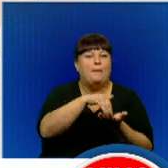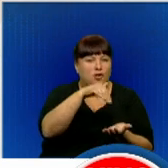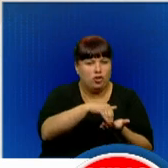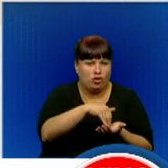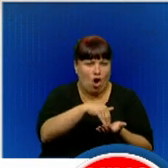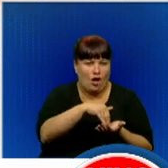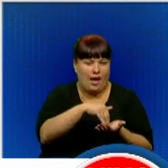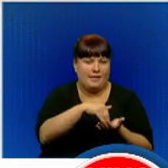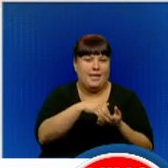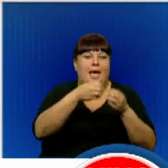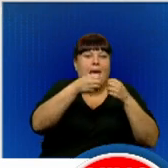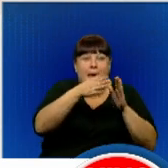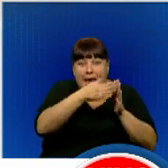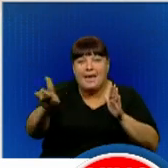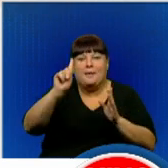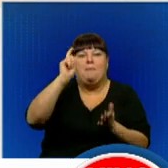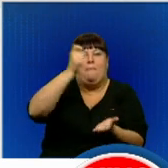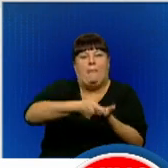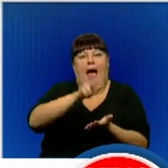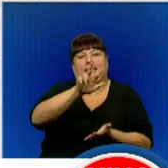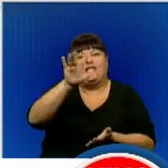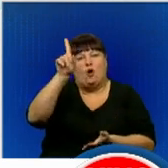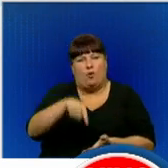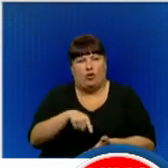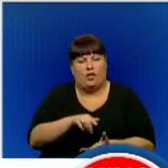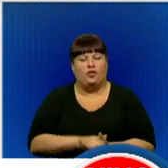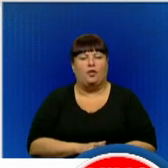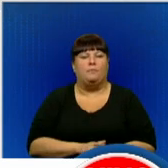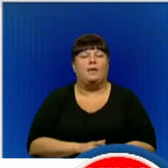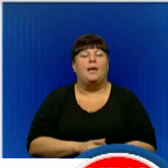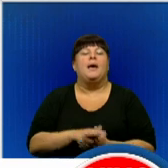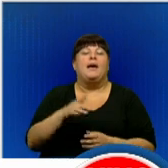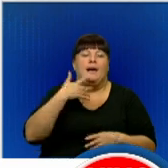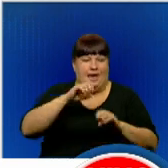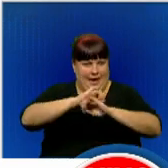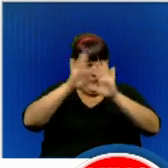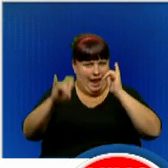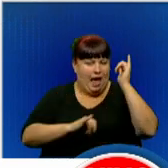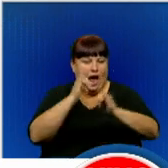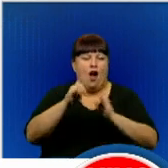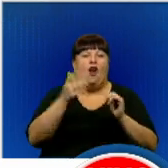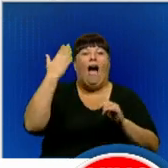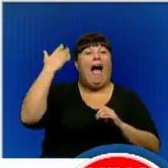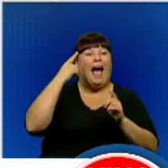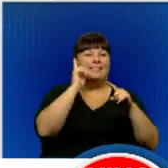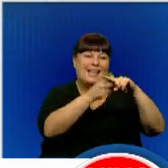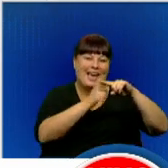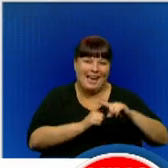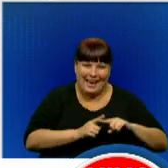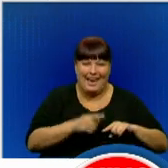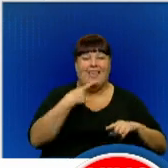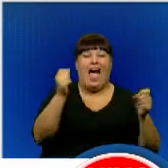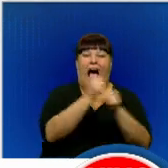a partir de los cuales se pagaría el 35 por ciento para que se entienda con la escala anterior que